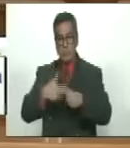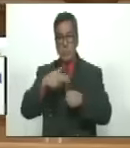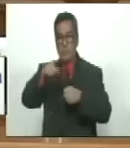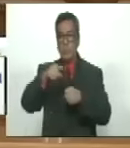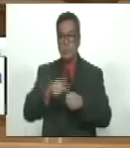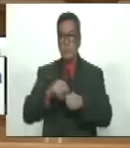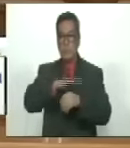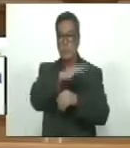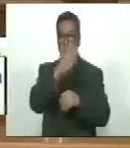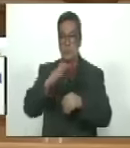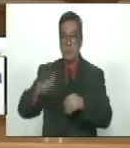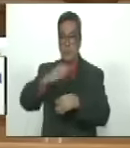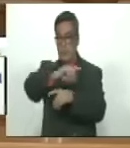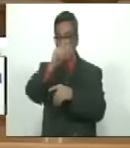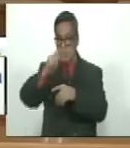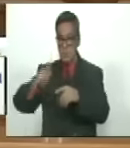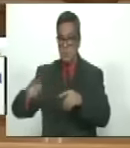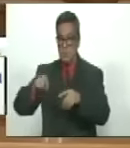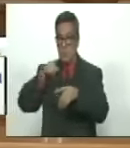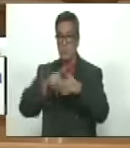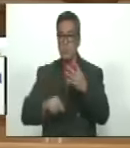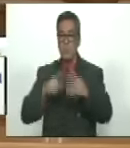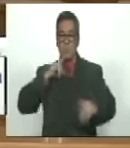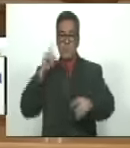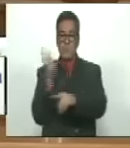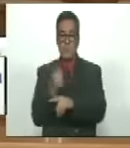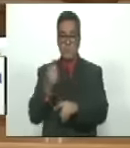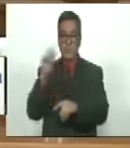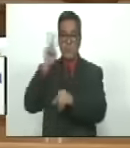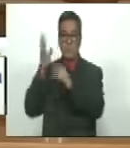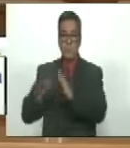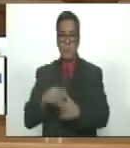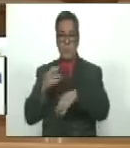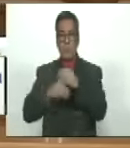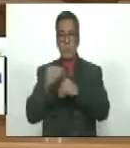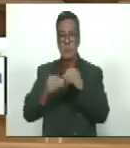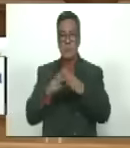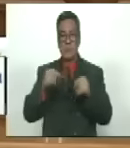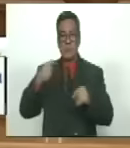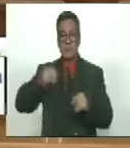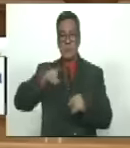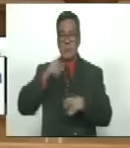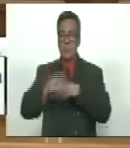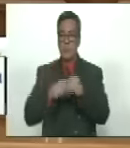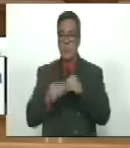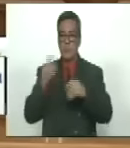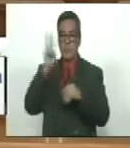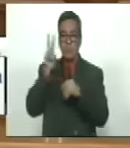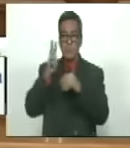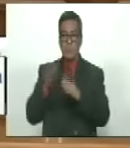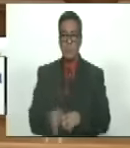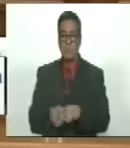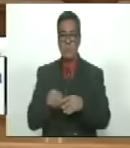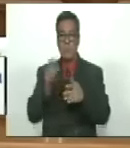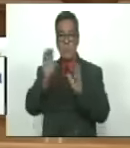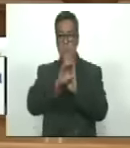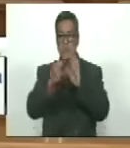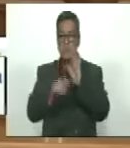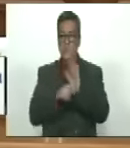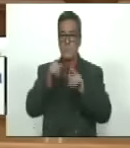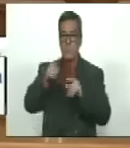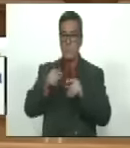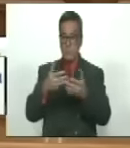mar pendiente por delimitar, entre otras cosas, obliga a Venezuela a hacer lo que tiene que hacer. Y Venezuela, con constitución en